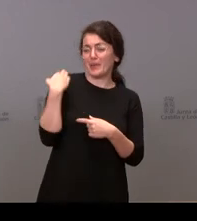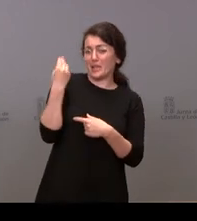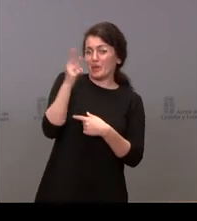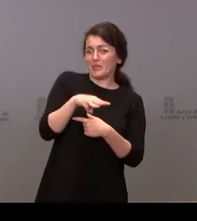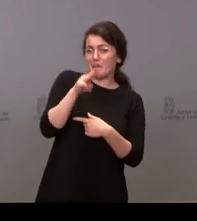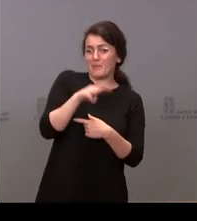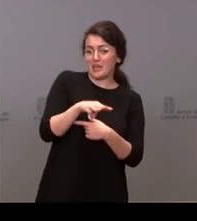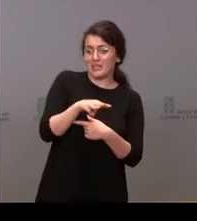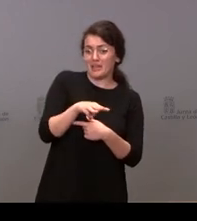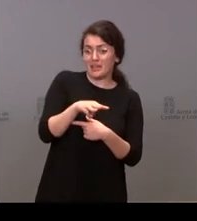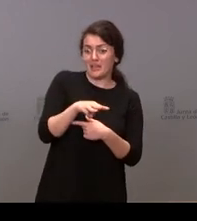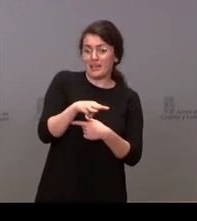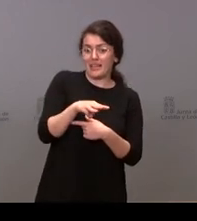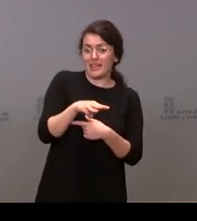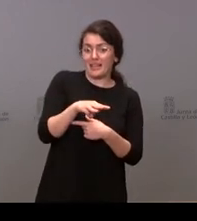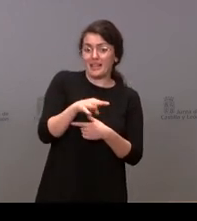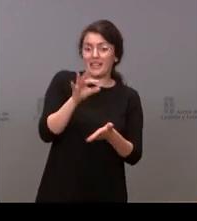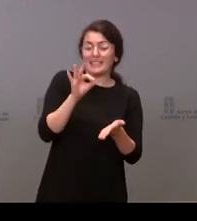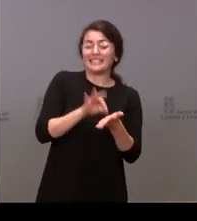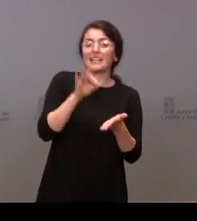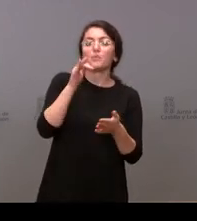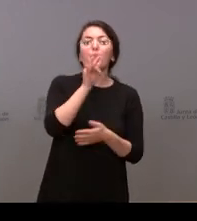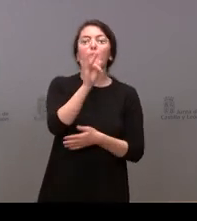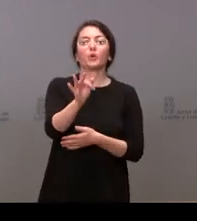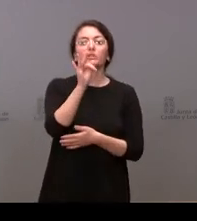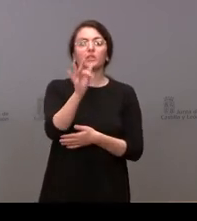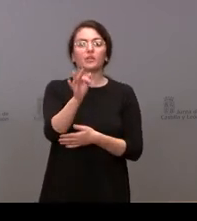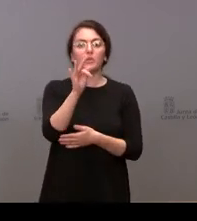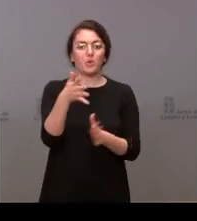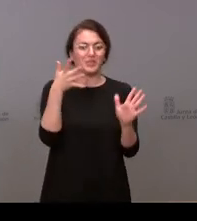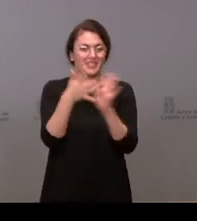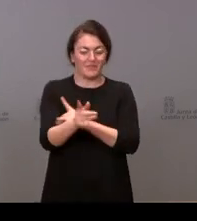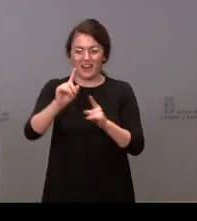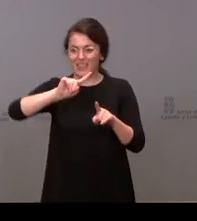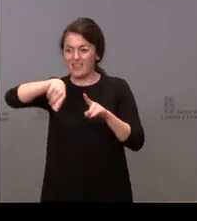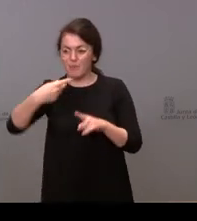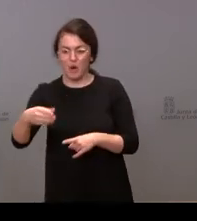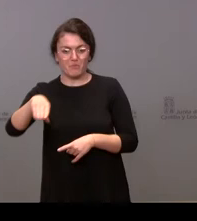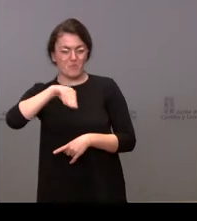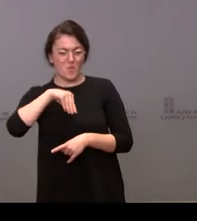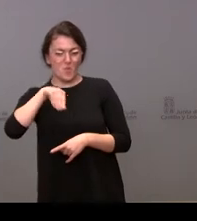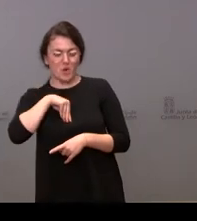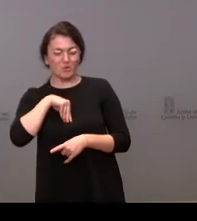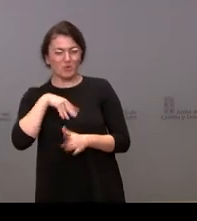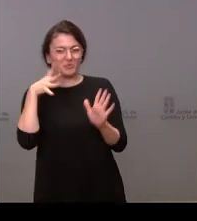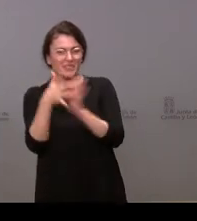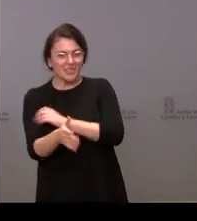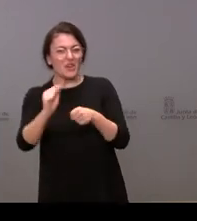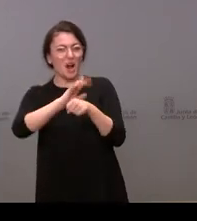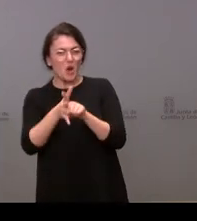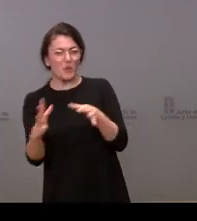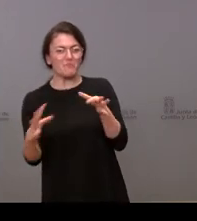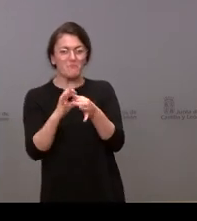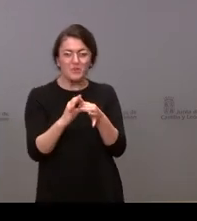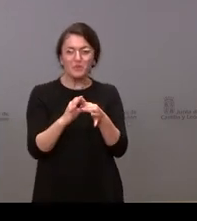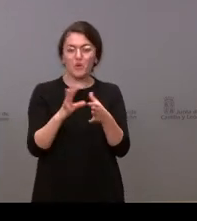un test positivo. Entonces, no sé si con eso cualquier persona que se muera luego en cualquier otro lugar es considerado COVID. Y el último fin de semana